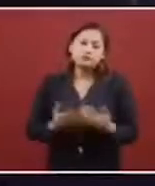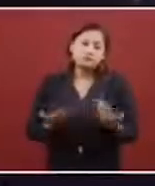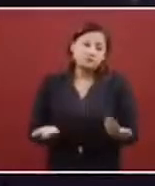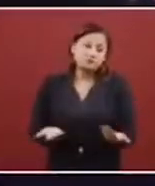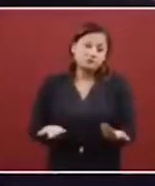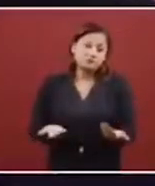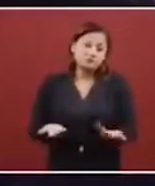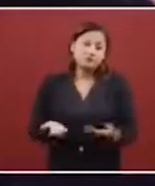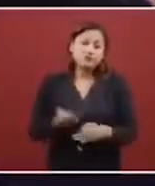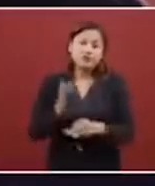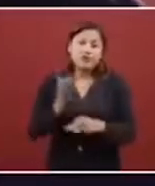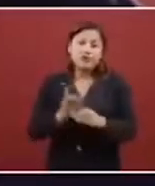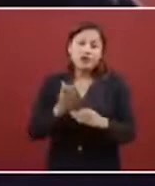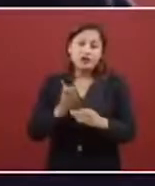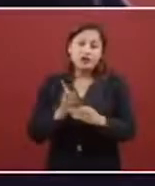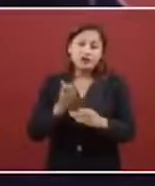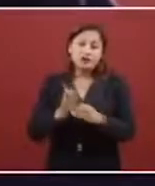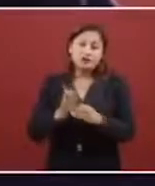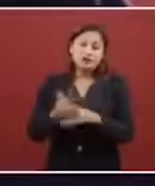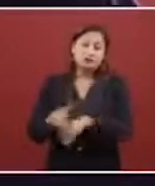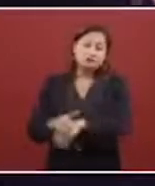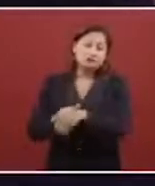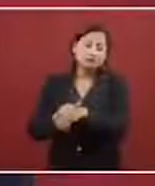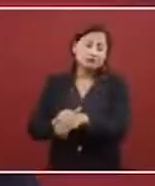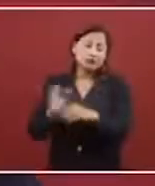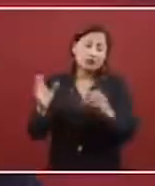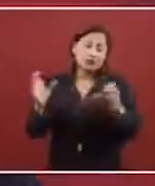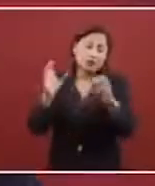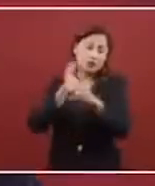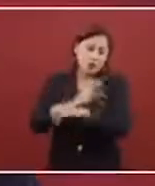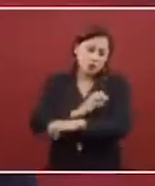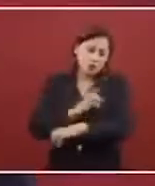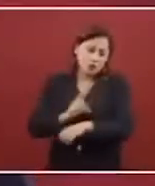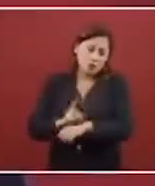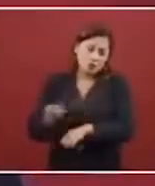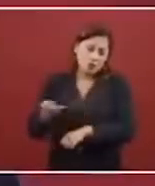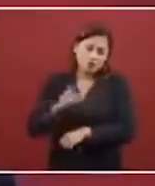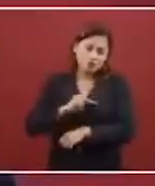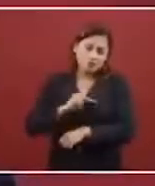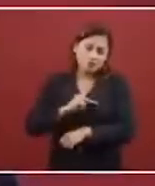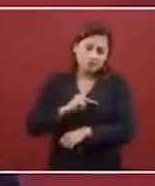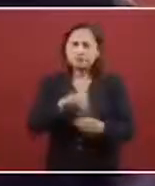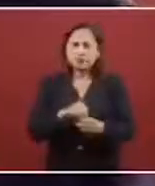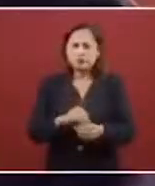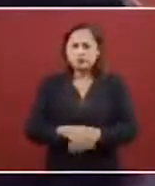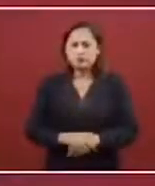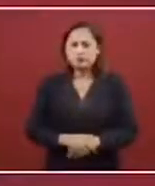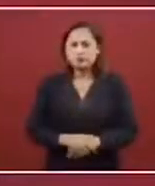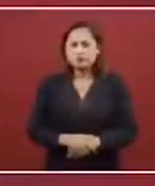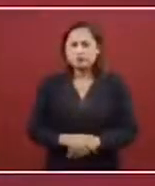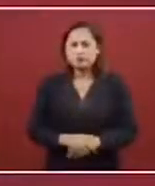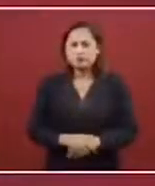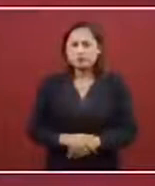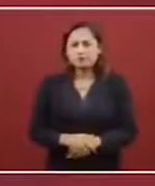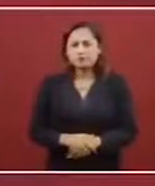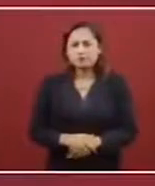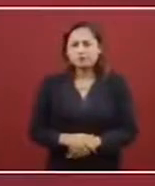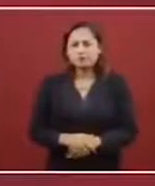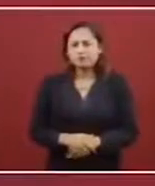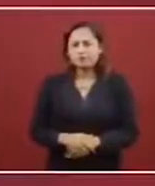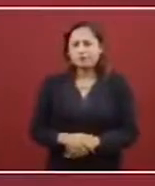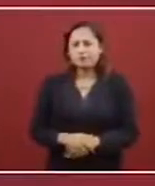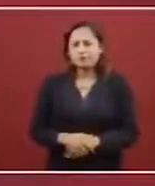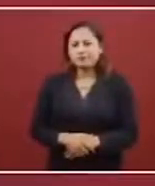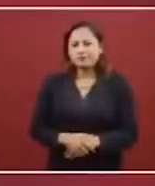a mi compadre, a Miguel Rincón, que entienda, no le quiero